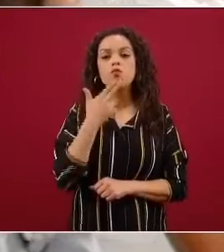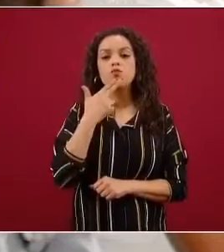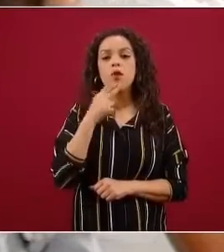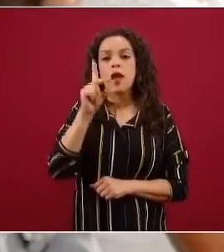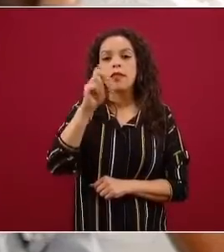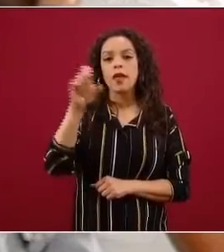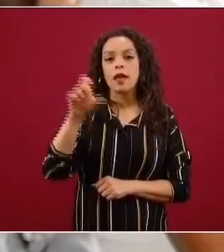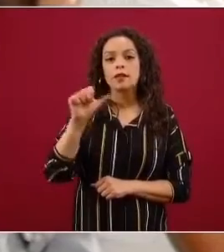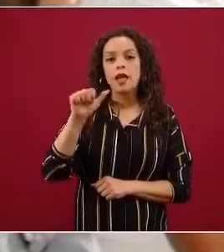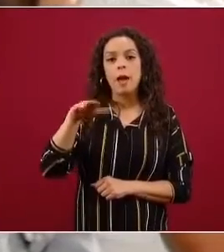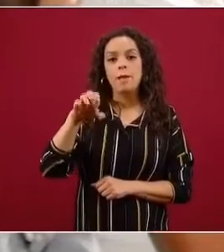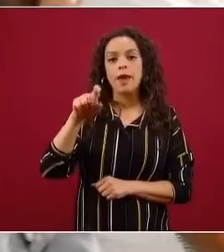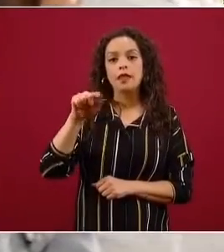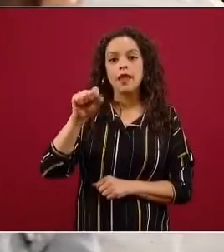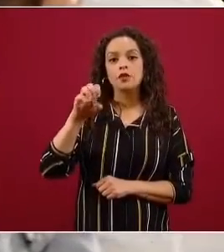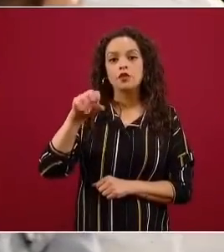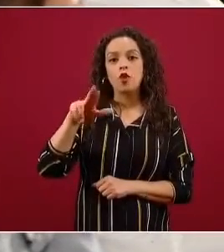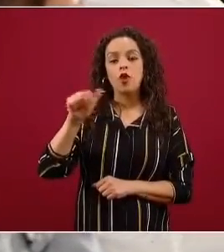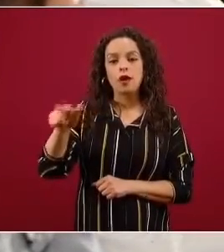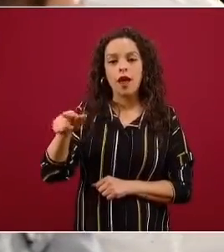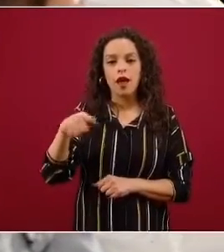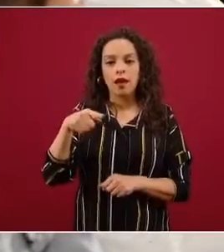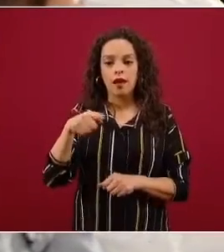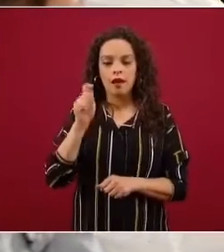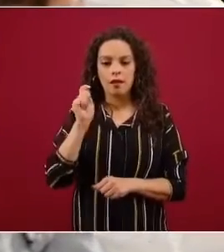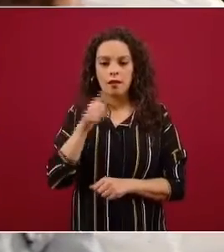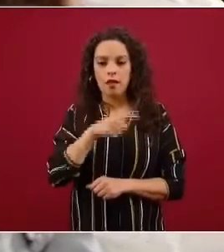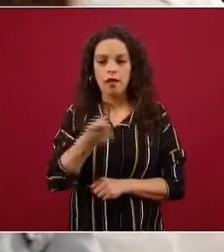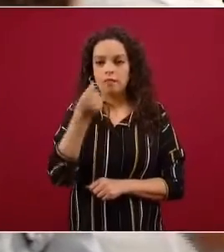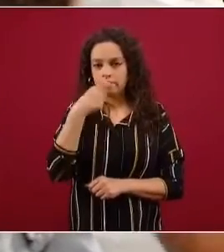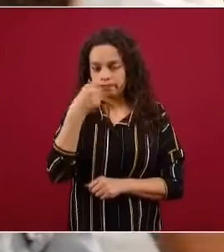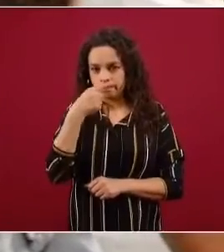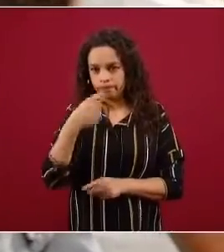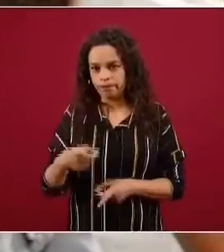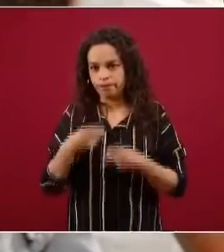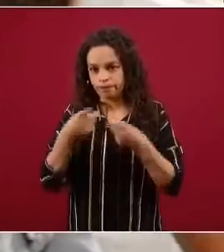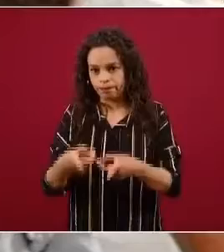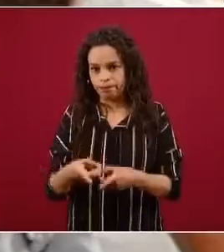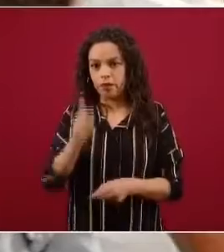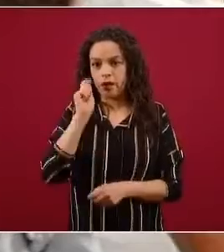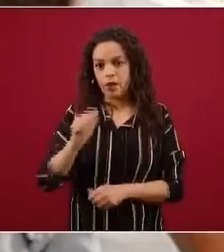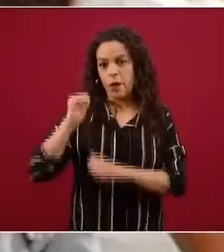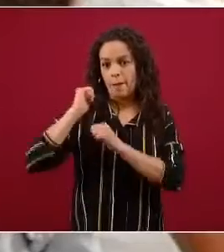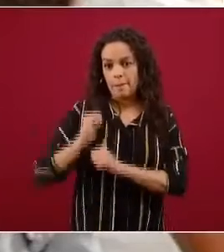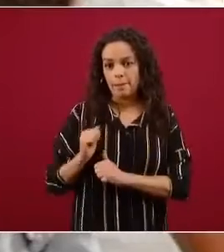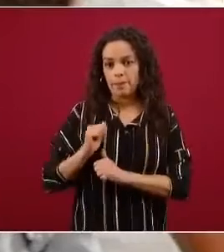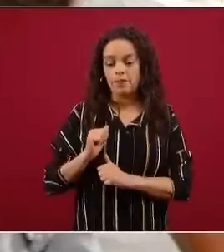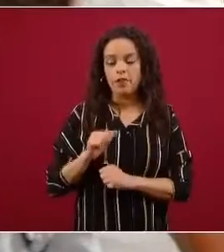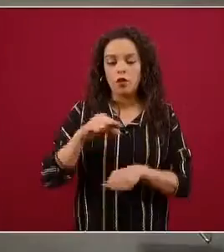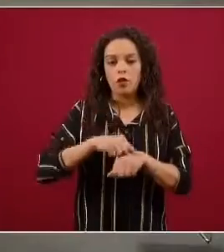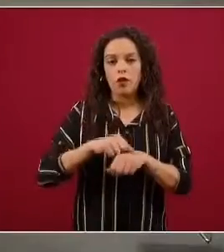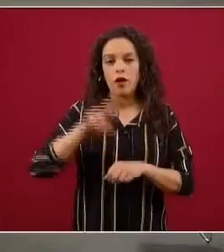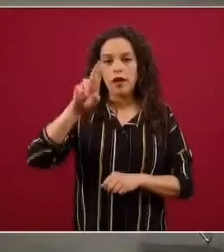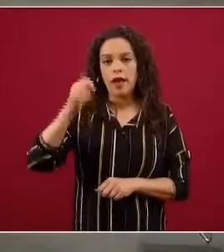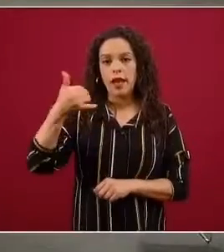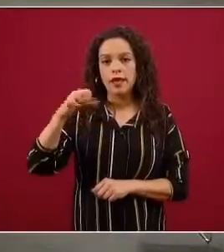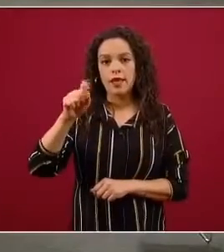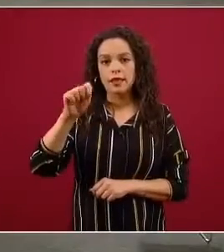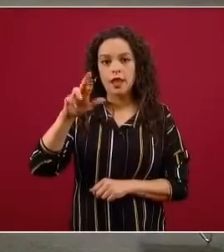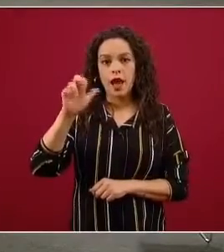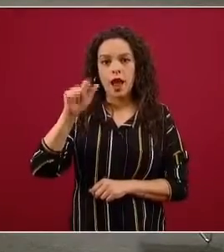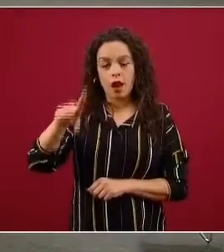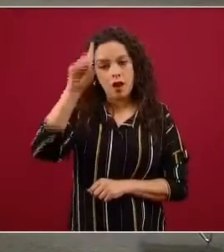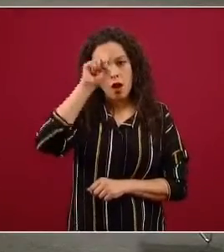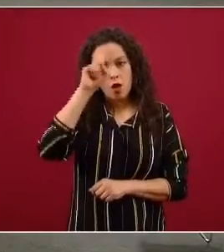como ha propuesto la Comisión Coordinadora de Institutos Nacionales de Salud, a cargo del doctor Reyes Terán. Gracias. Muchas gracias por